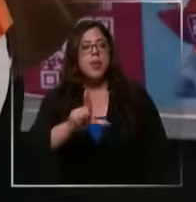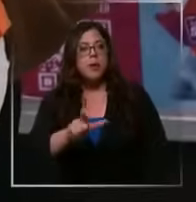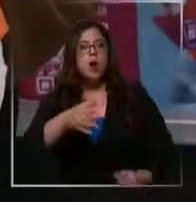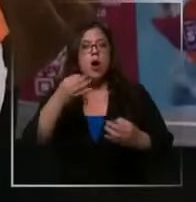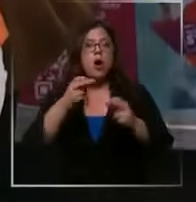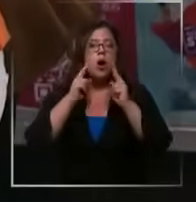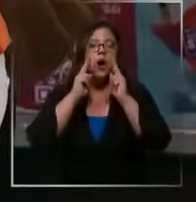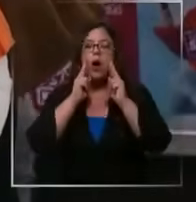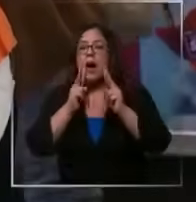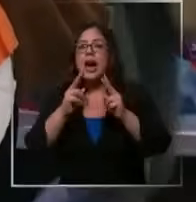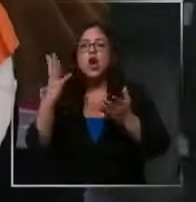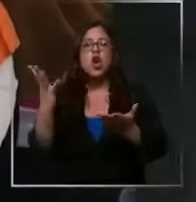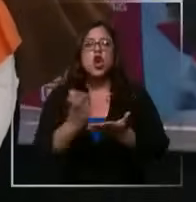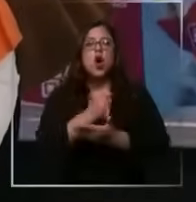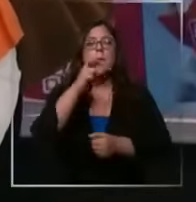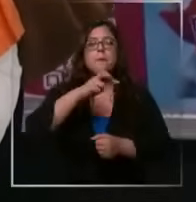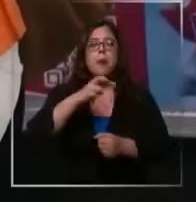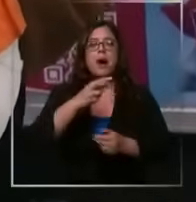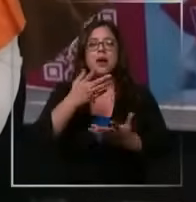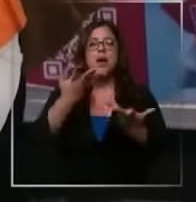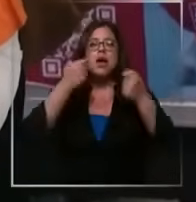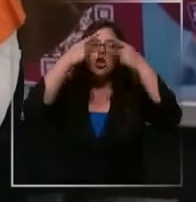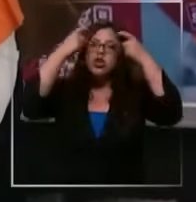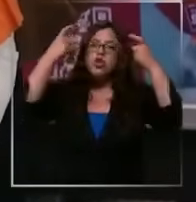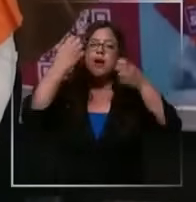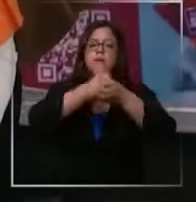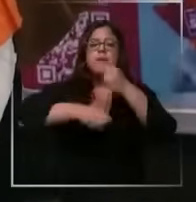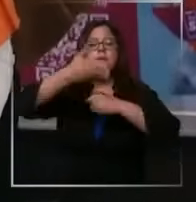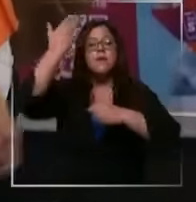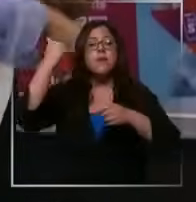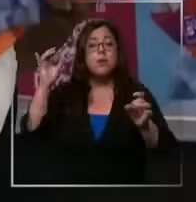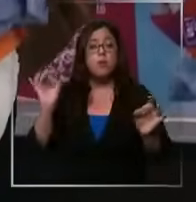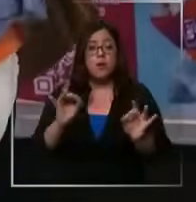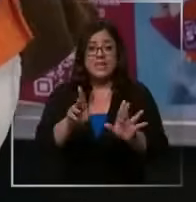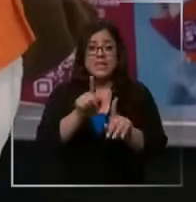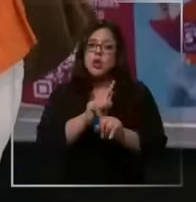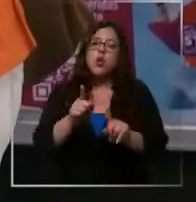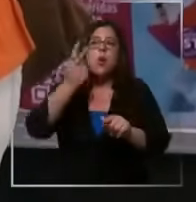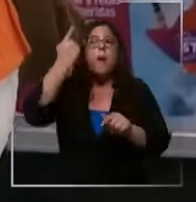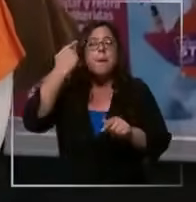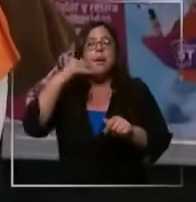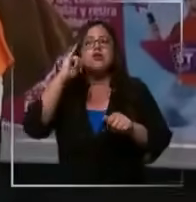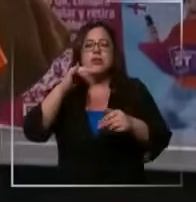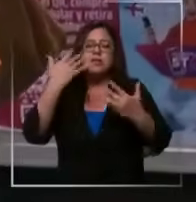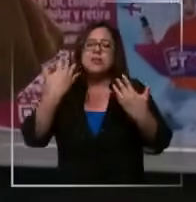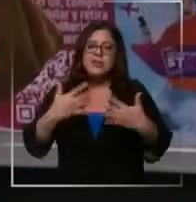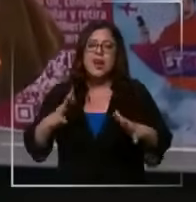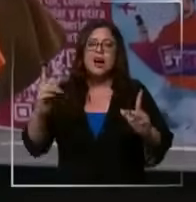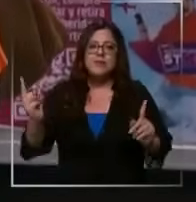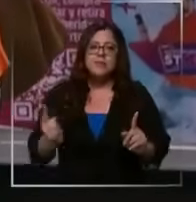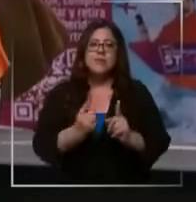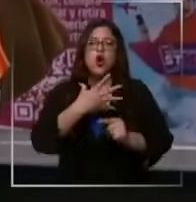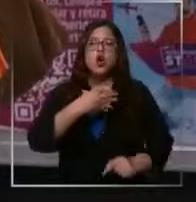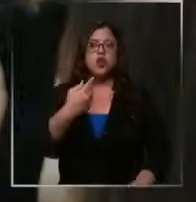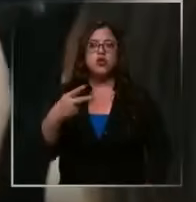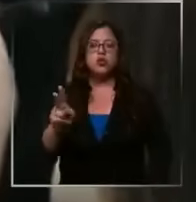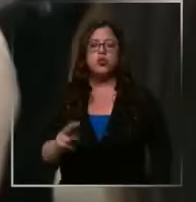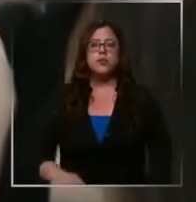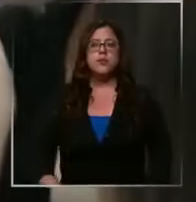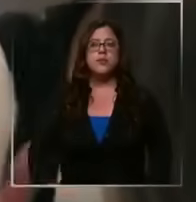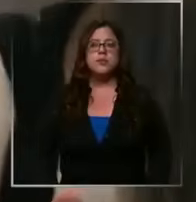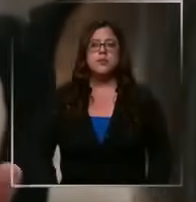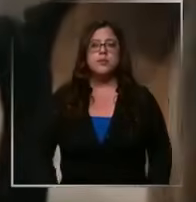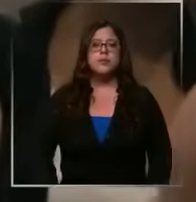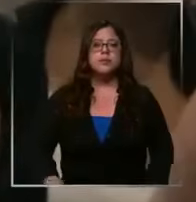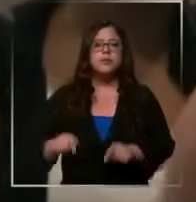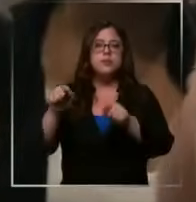que lograron lo que este padre soñaba hace años, tal vez no de esta forma, pero ya estaba con su hijo. Tenía